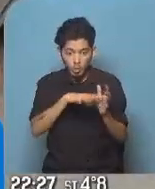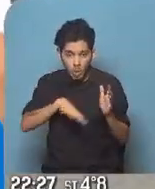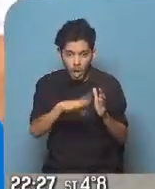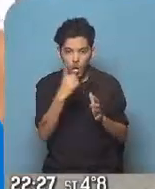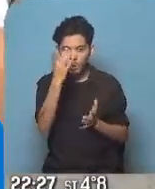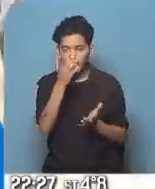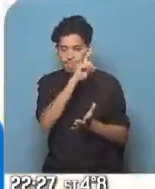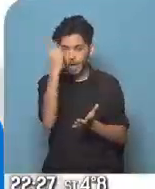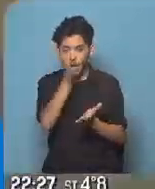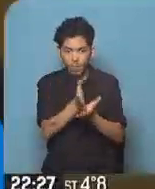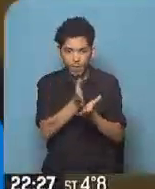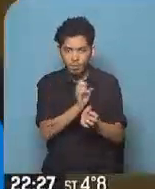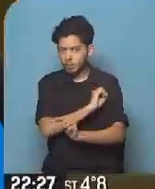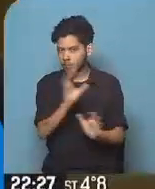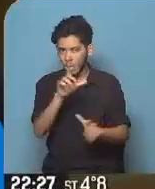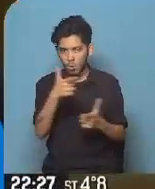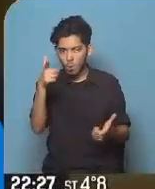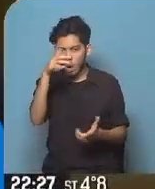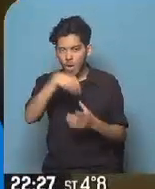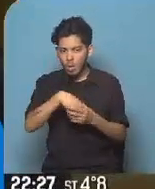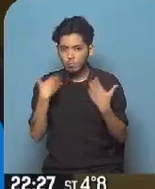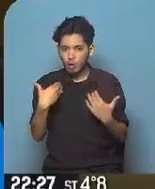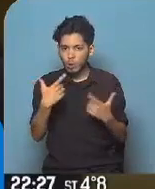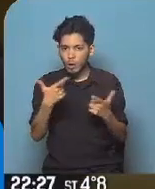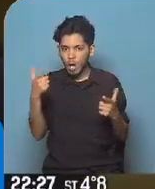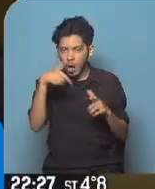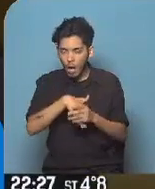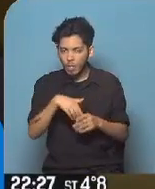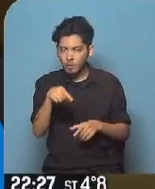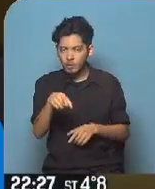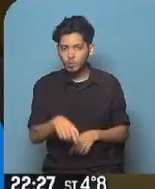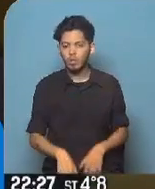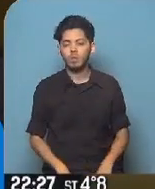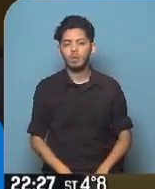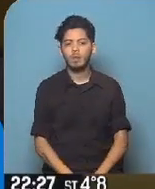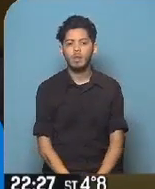de Derecho. Es gibt durchaus